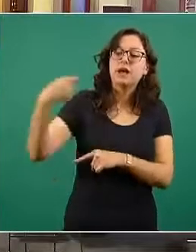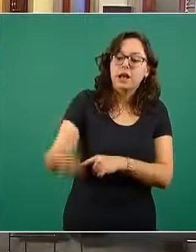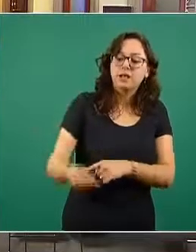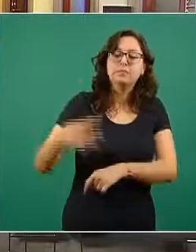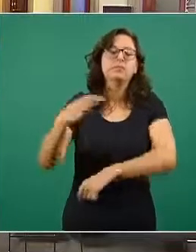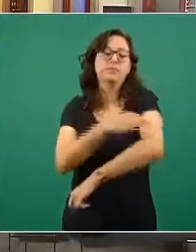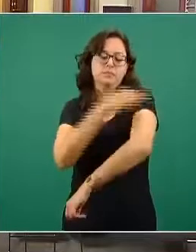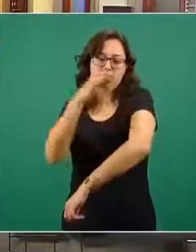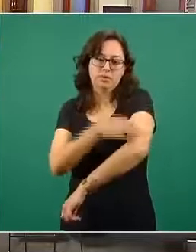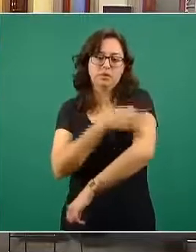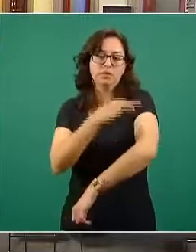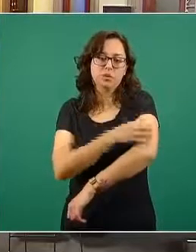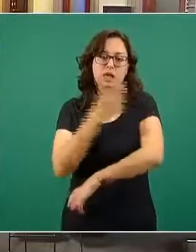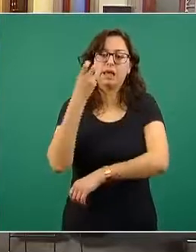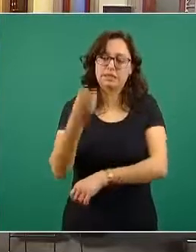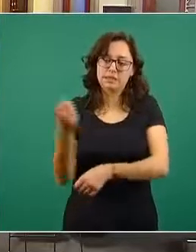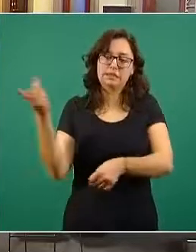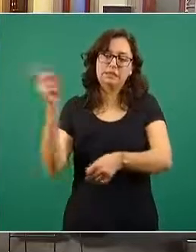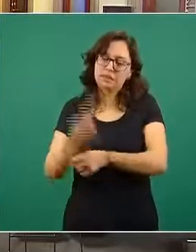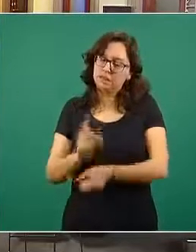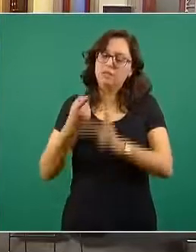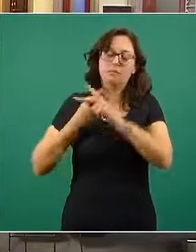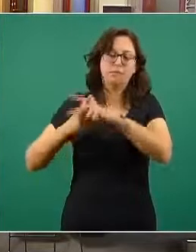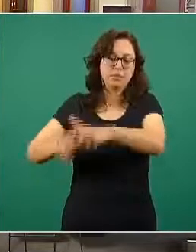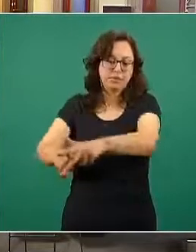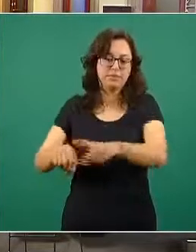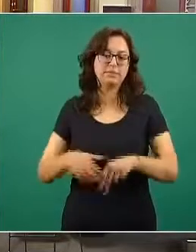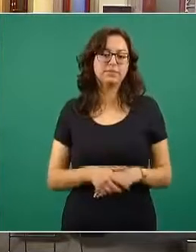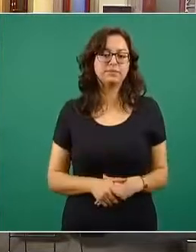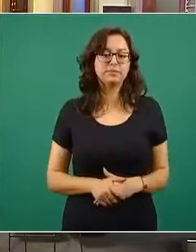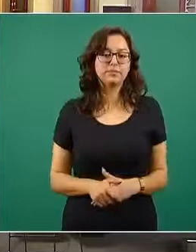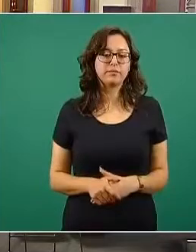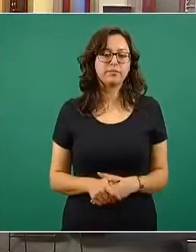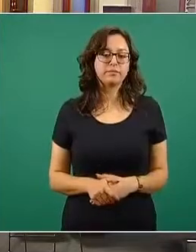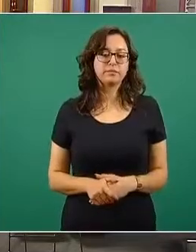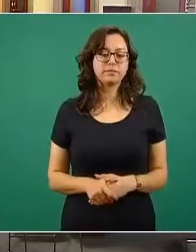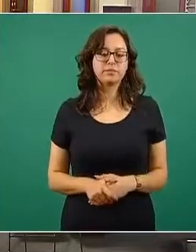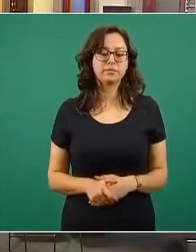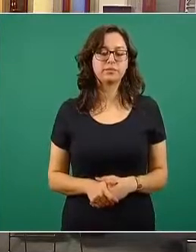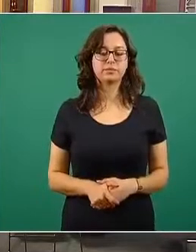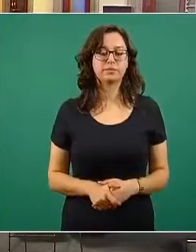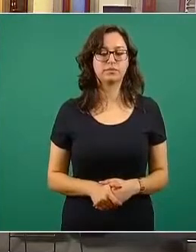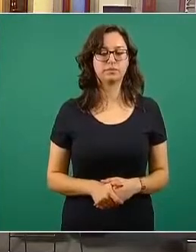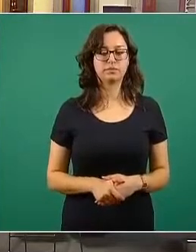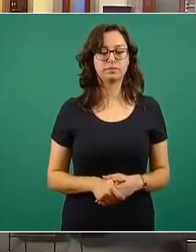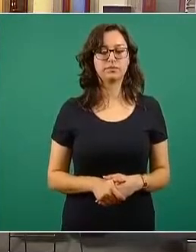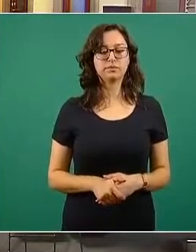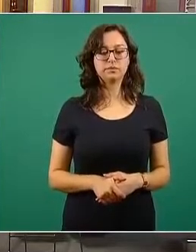ser aplicadas, y ese día serán aplicadas. La siguiente.